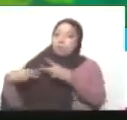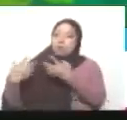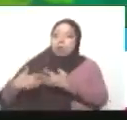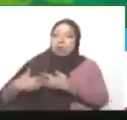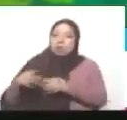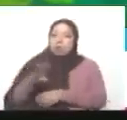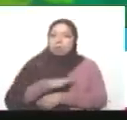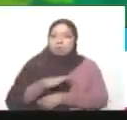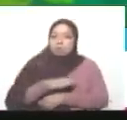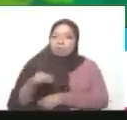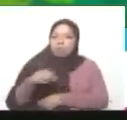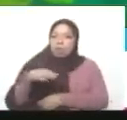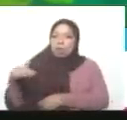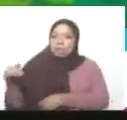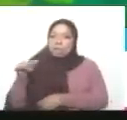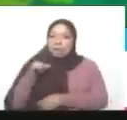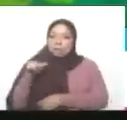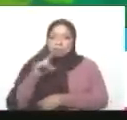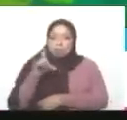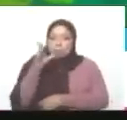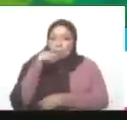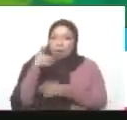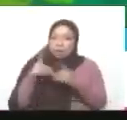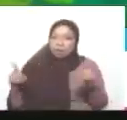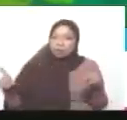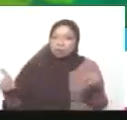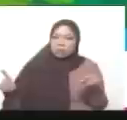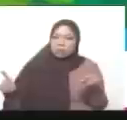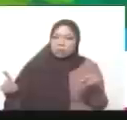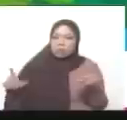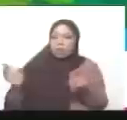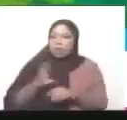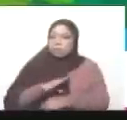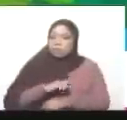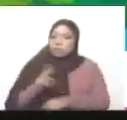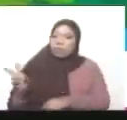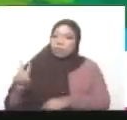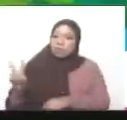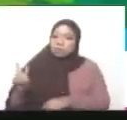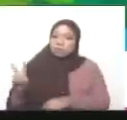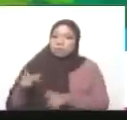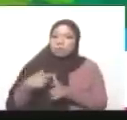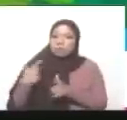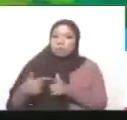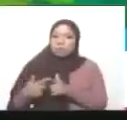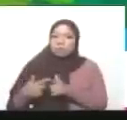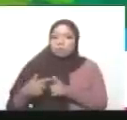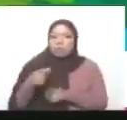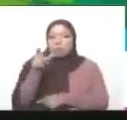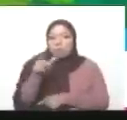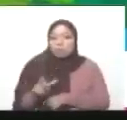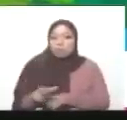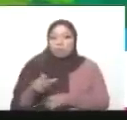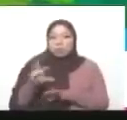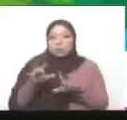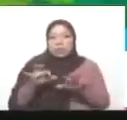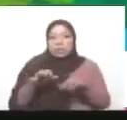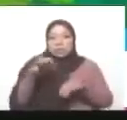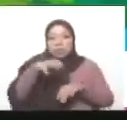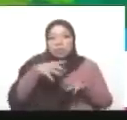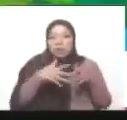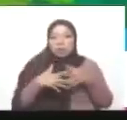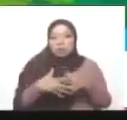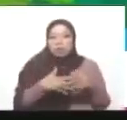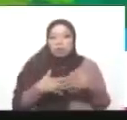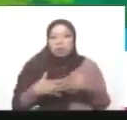mar que no es de ella que no está delimitado o el mar de Venezuela entonces sale Bryan Nicole subsecretario de estados del